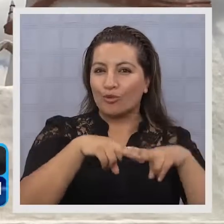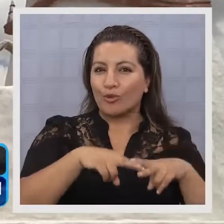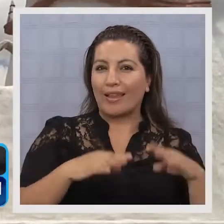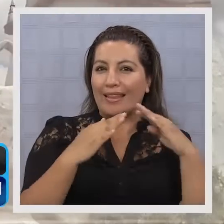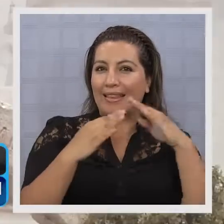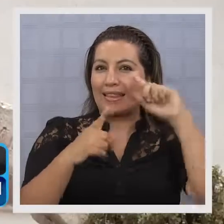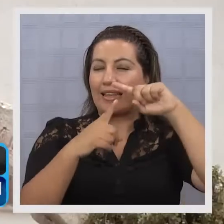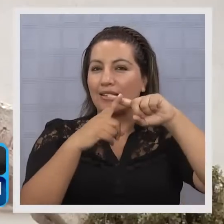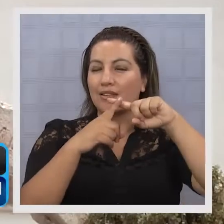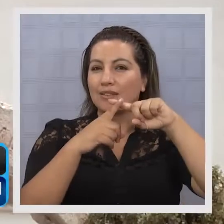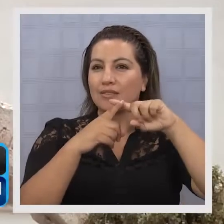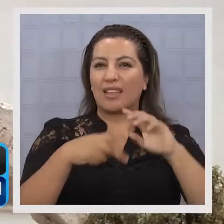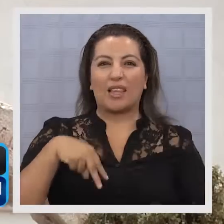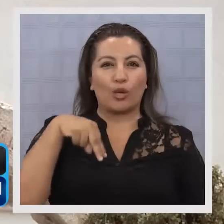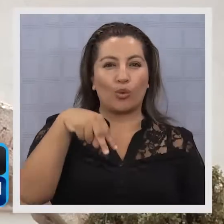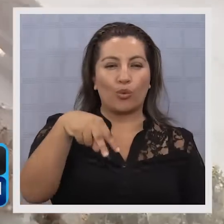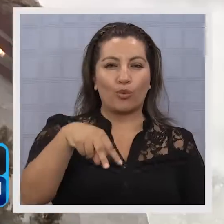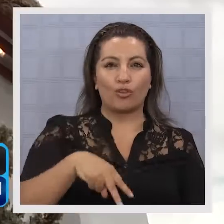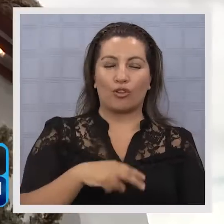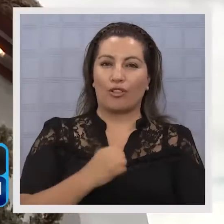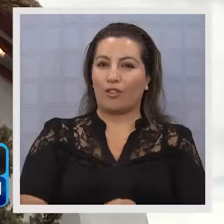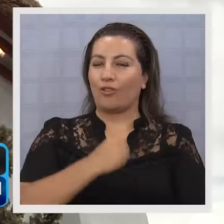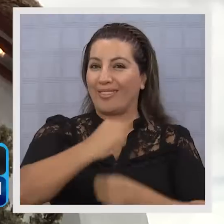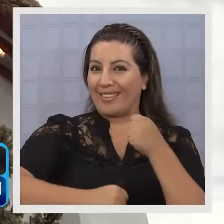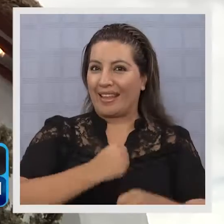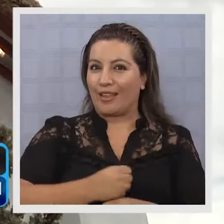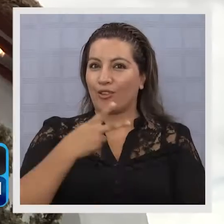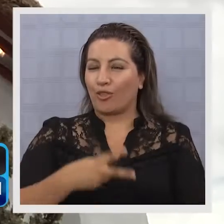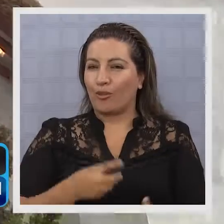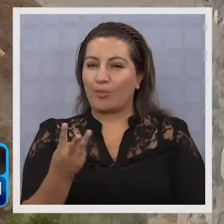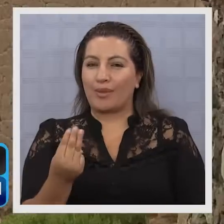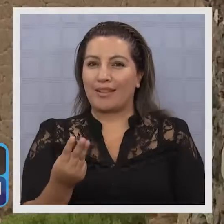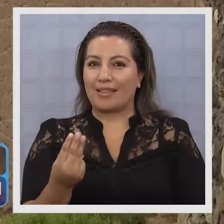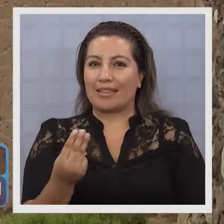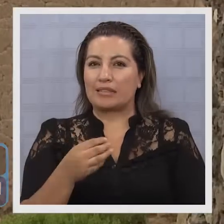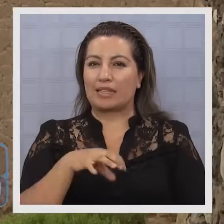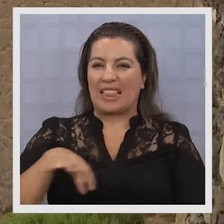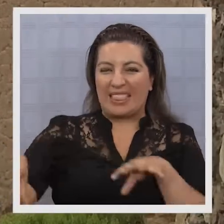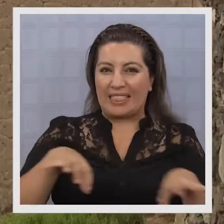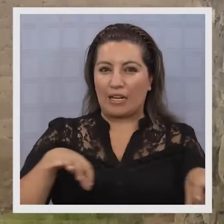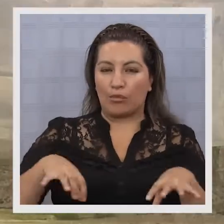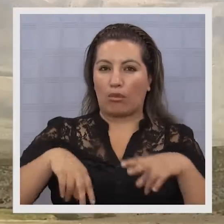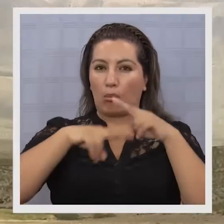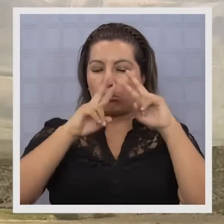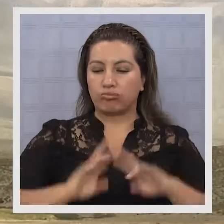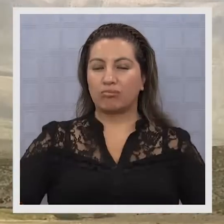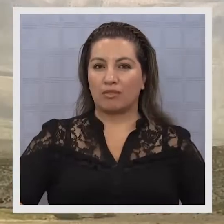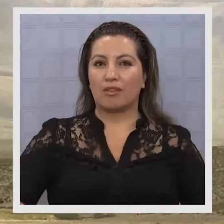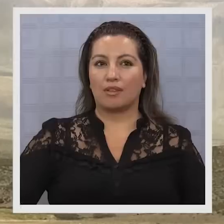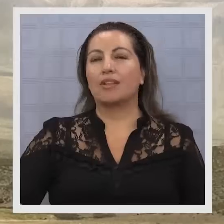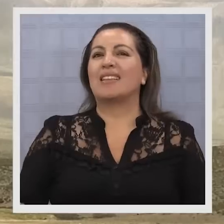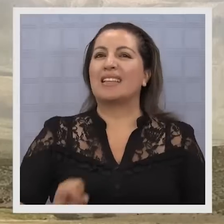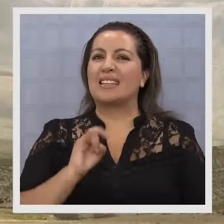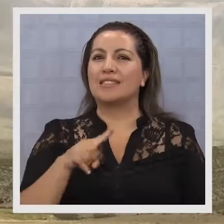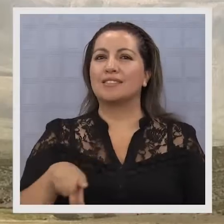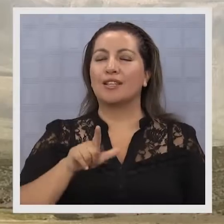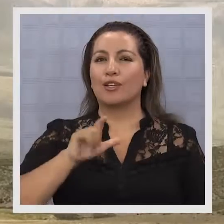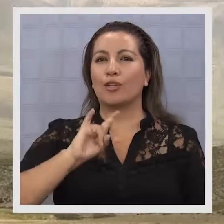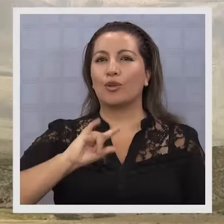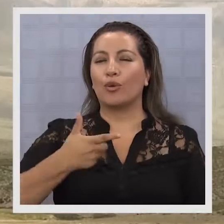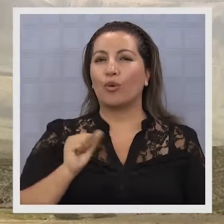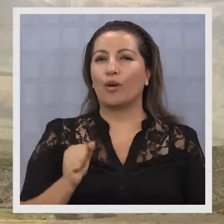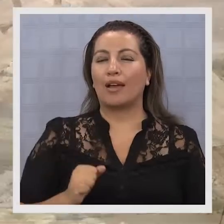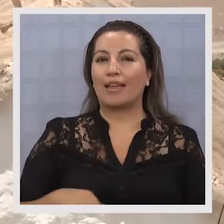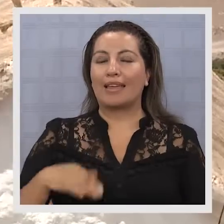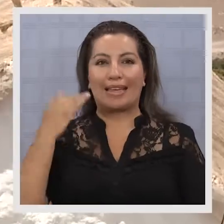de la iglesia, que fue destruida por el terremoto de junio de 2005. El pueblo de Caraguano está ubicado en el Parque Nacional Isluga y